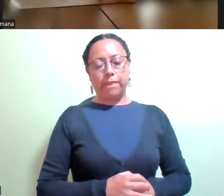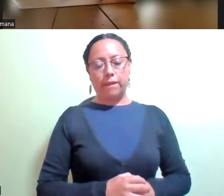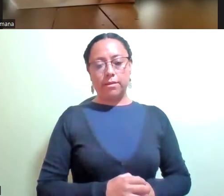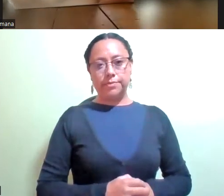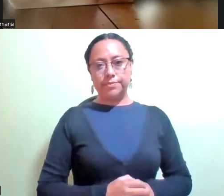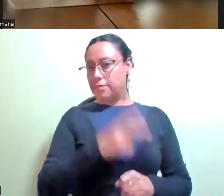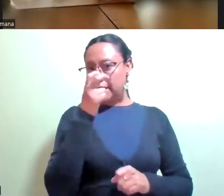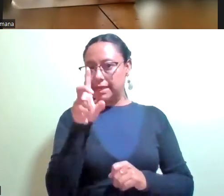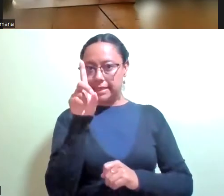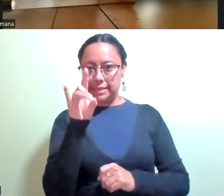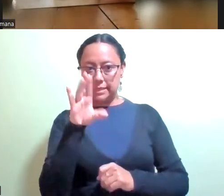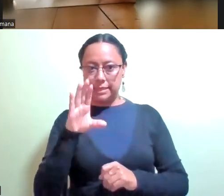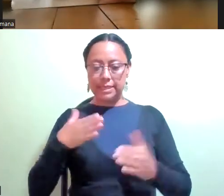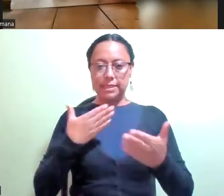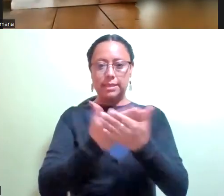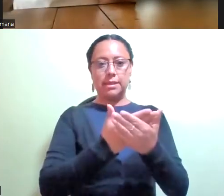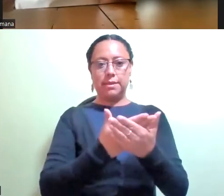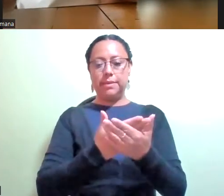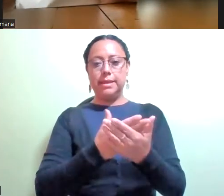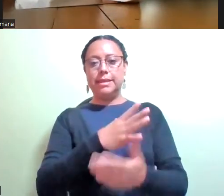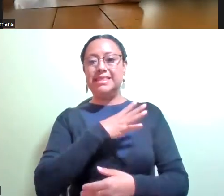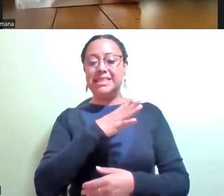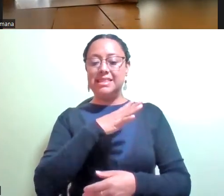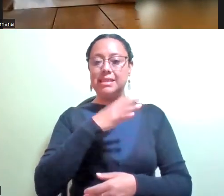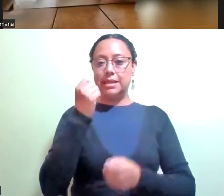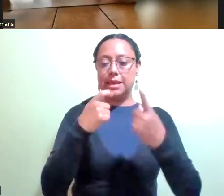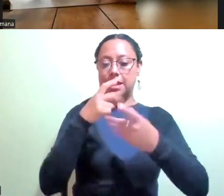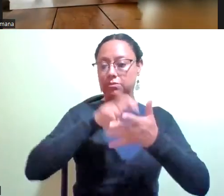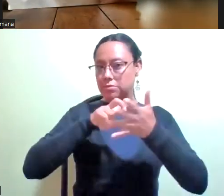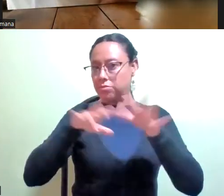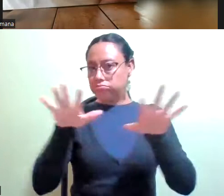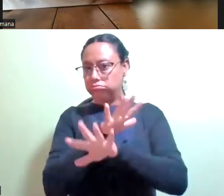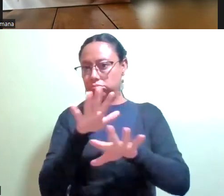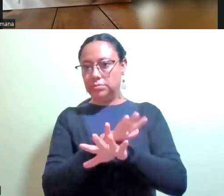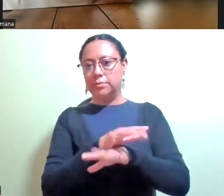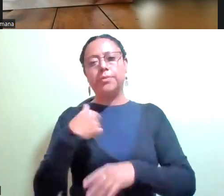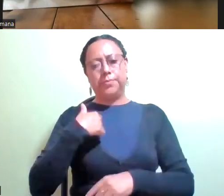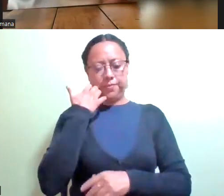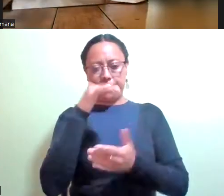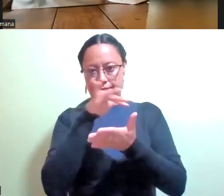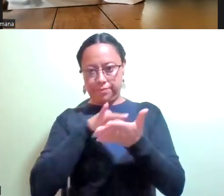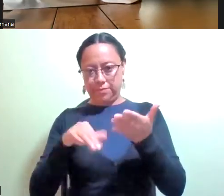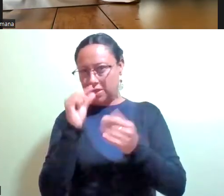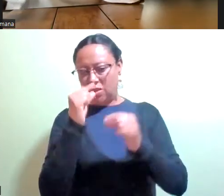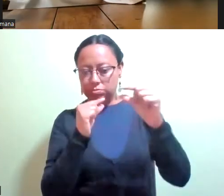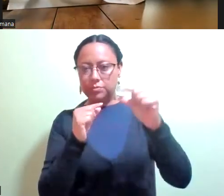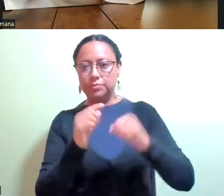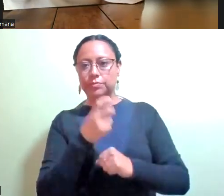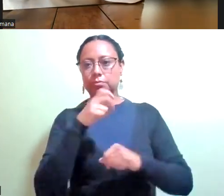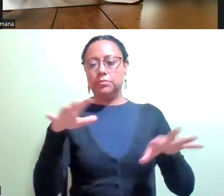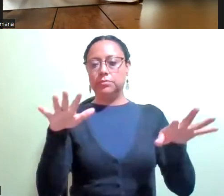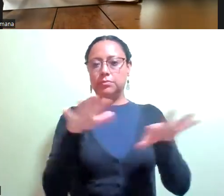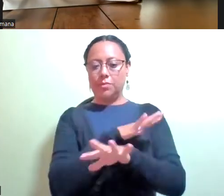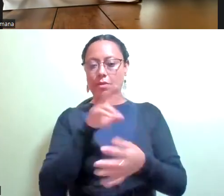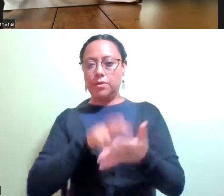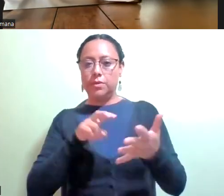dictamen con modificaciones y quisiera leer una parte que es una reforma propuesta por el